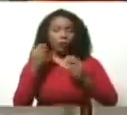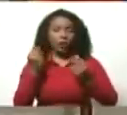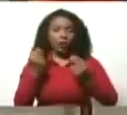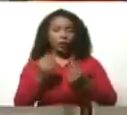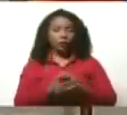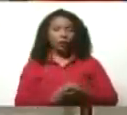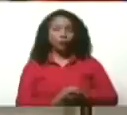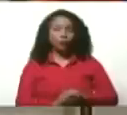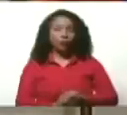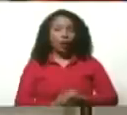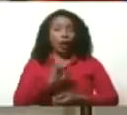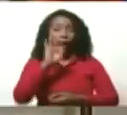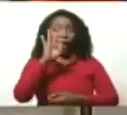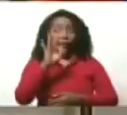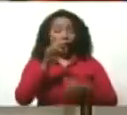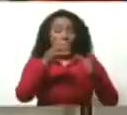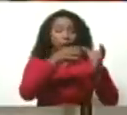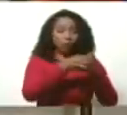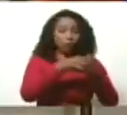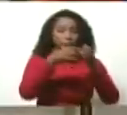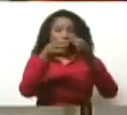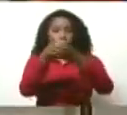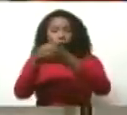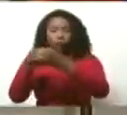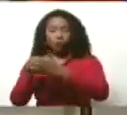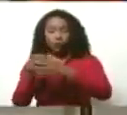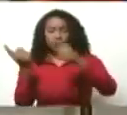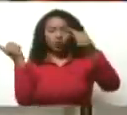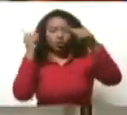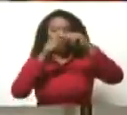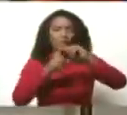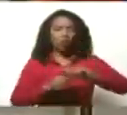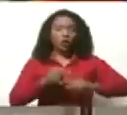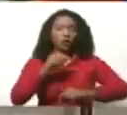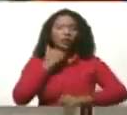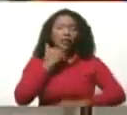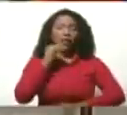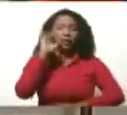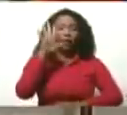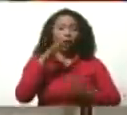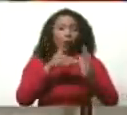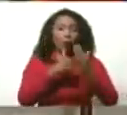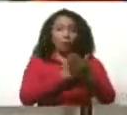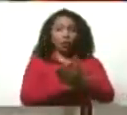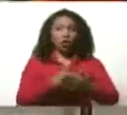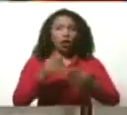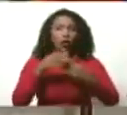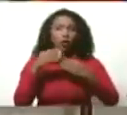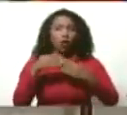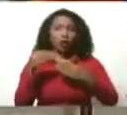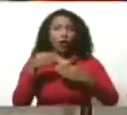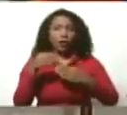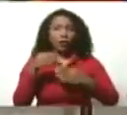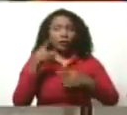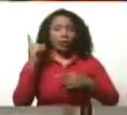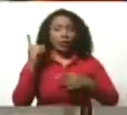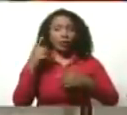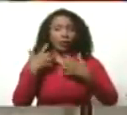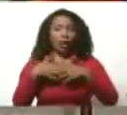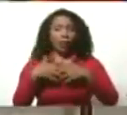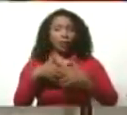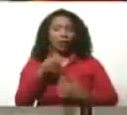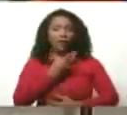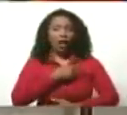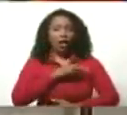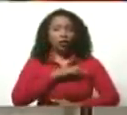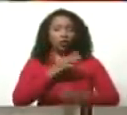Solamente en tres tramas, si sumamos los casi 5.000 millones de dólares de la Operación Atlantic, más